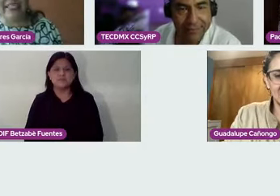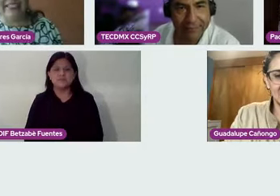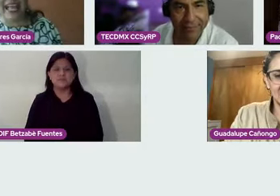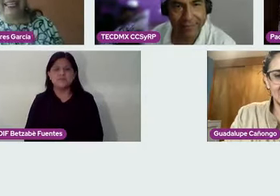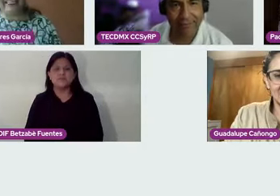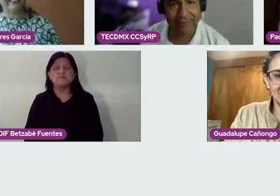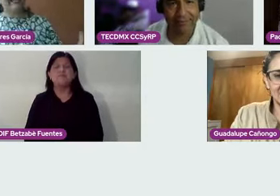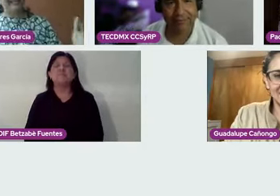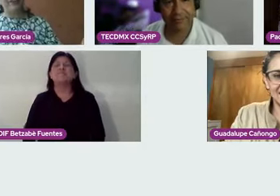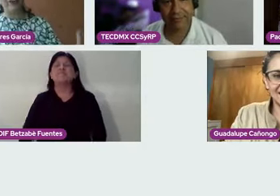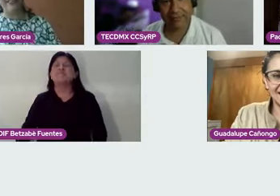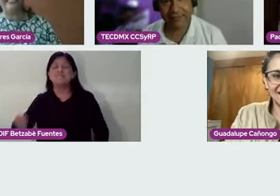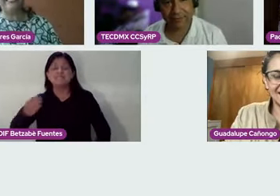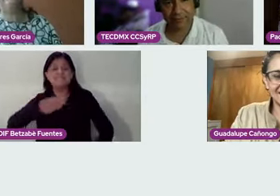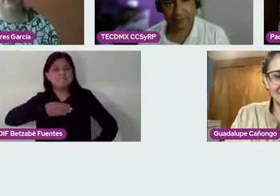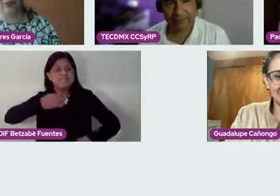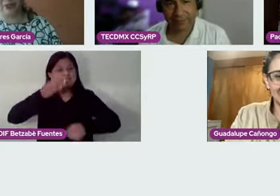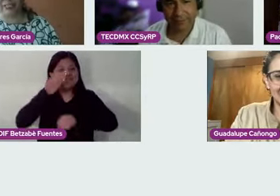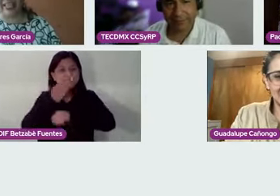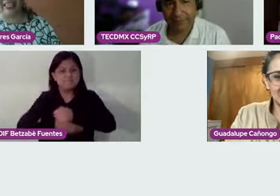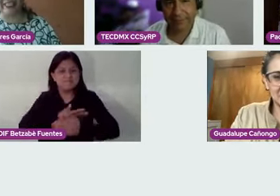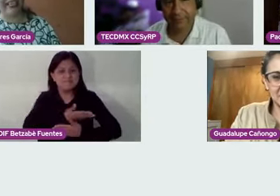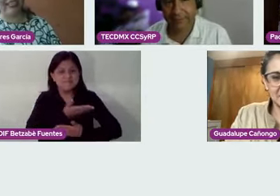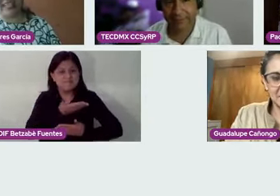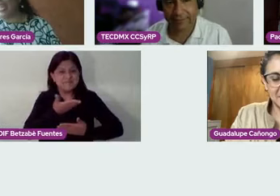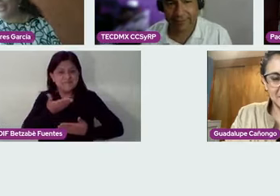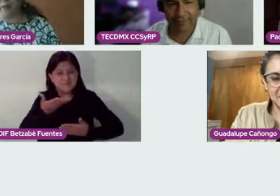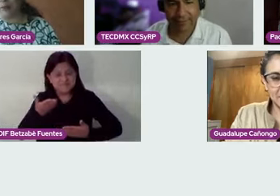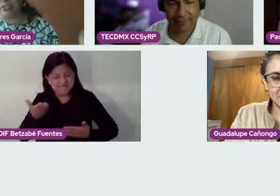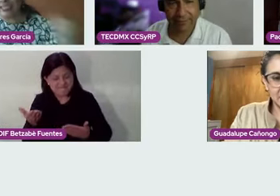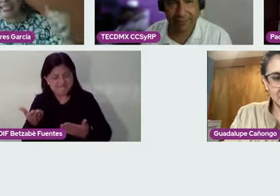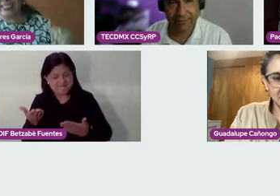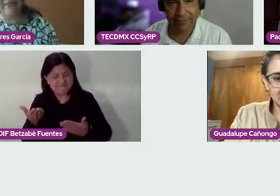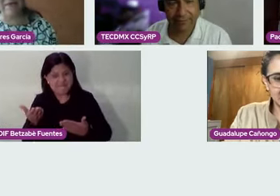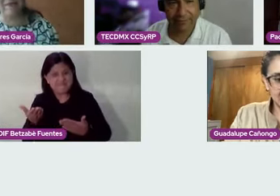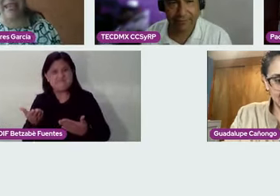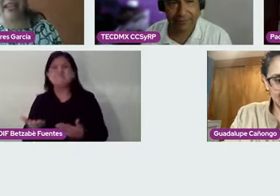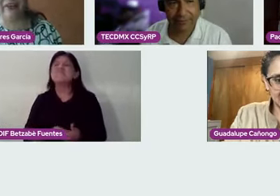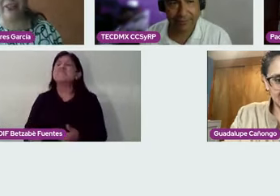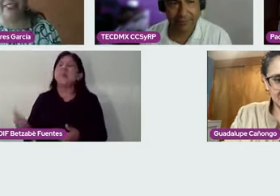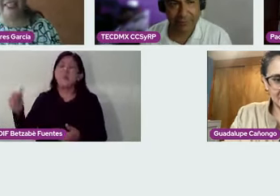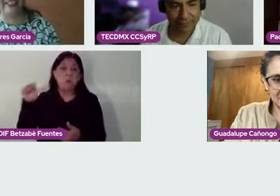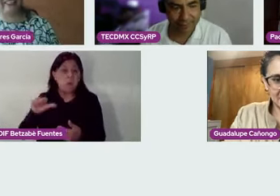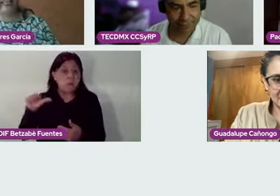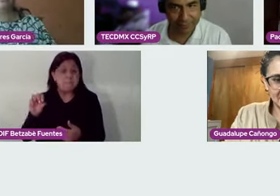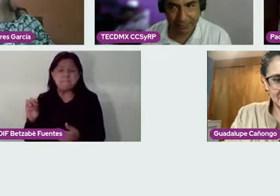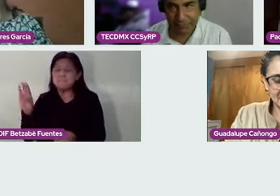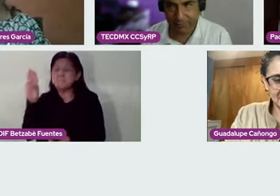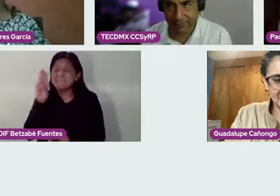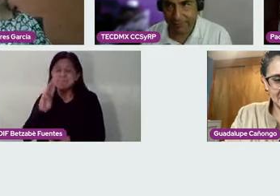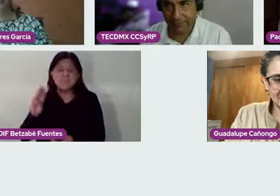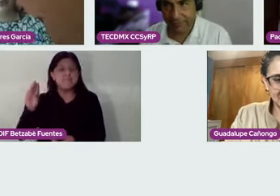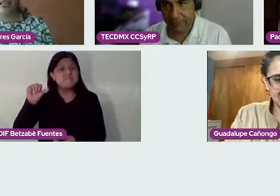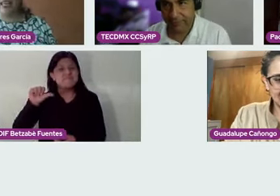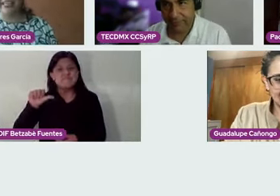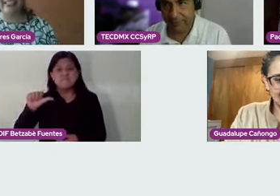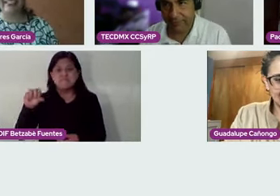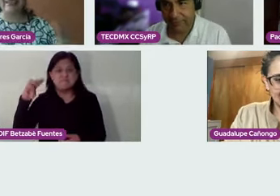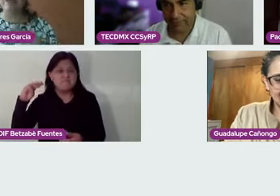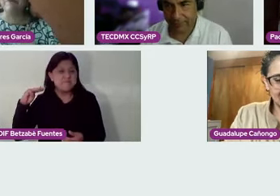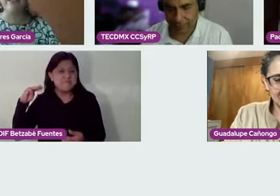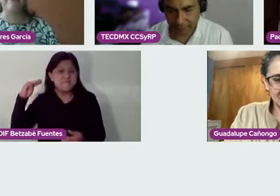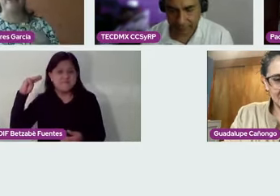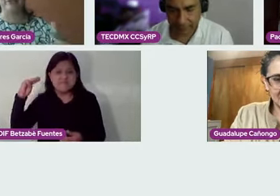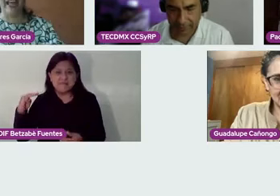Muy buenas tardes, tengan todas y todos ustedes en este hermosísimo miércoles 16 de marzo. Y